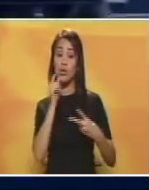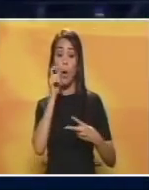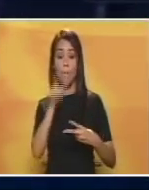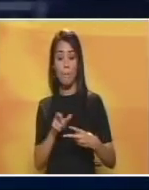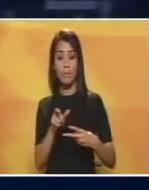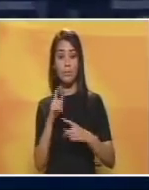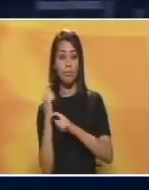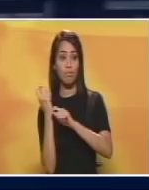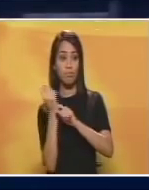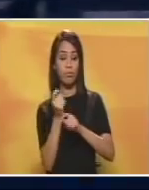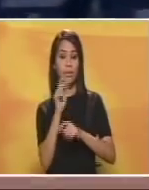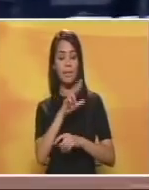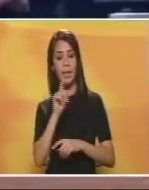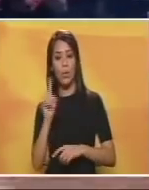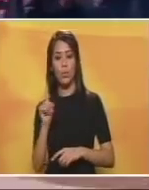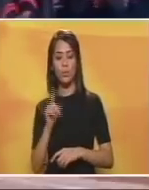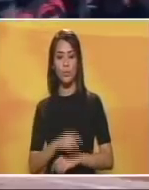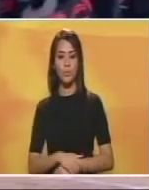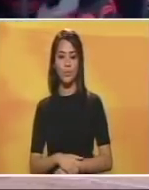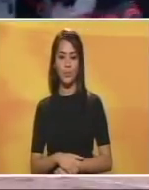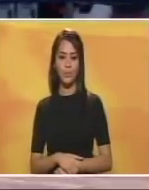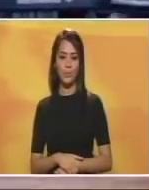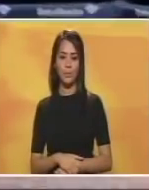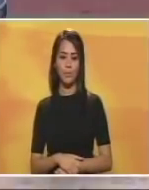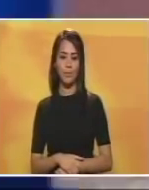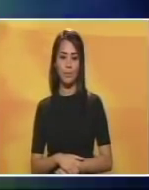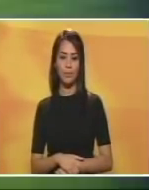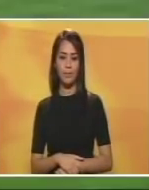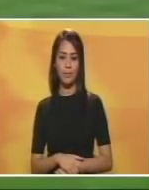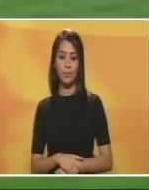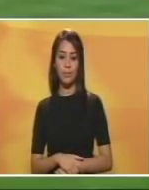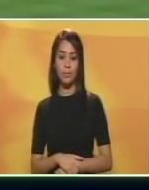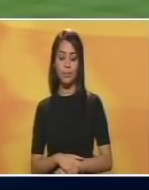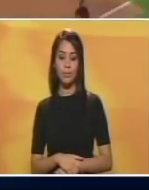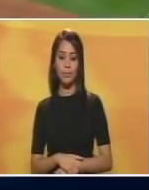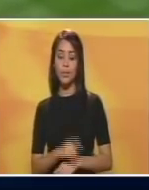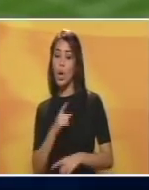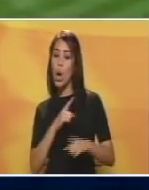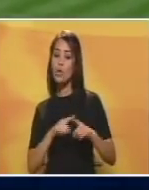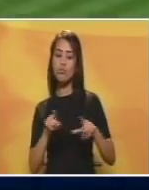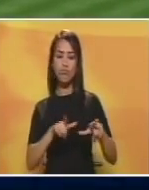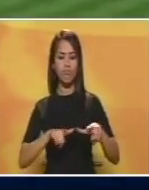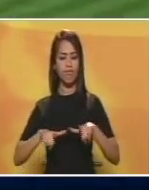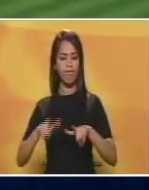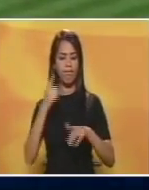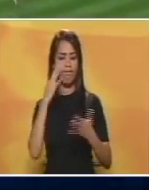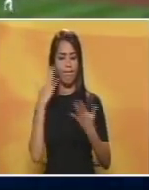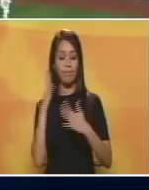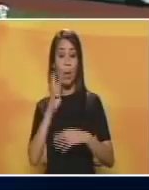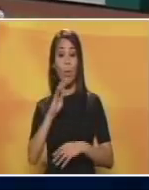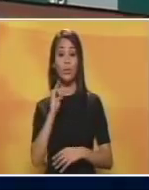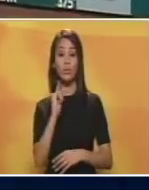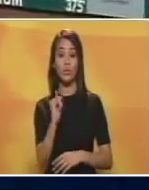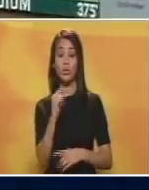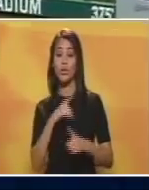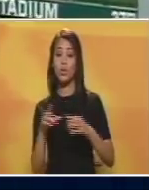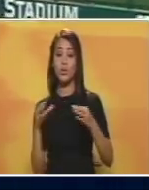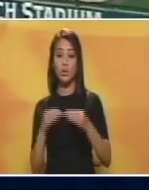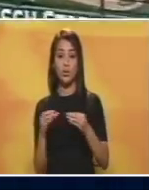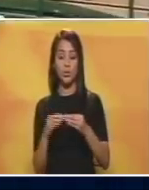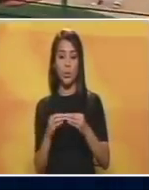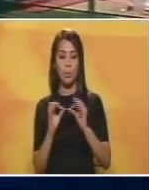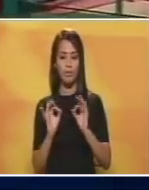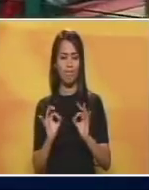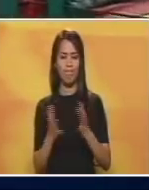y bateó de 3-1 con empujada. En el Busch Stadium, David Peralta en el 8º capítulo ante los envíos de